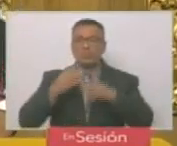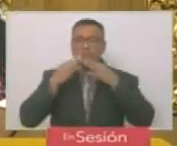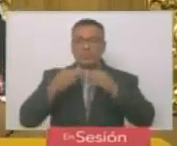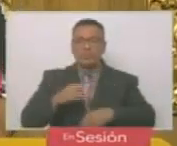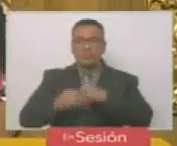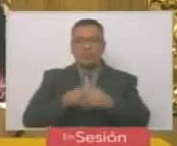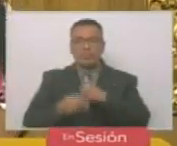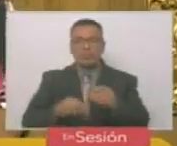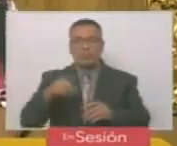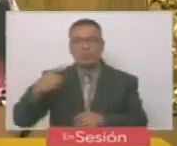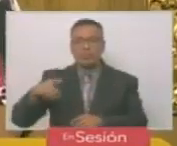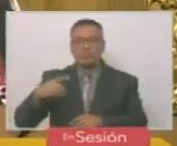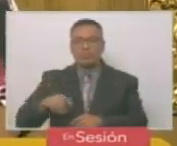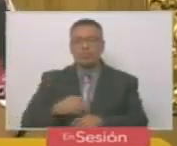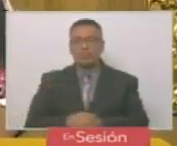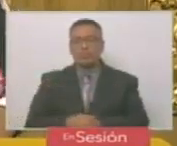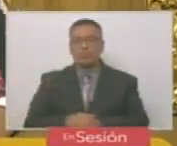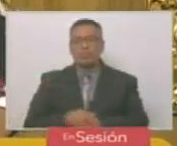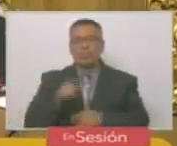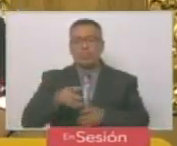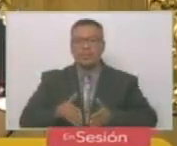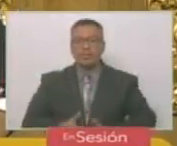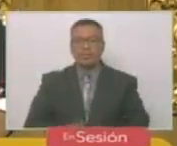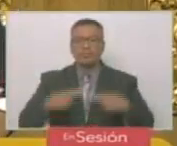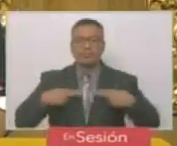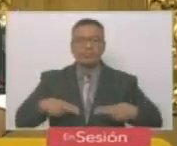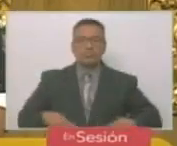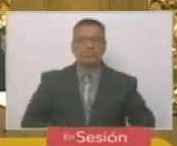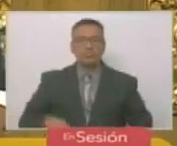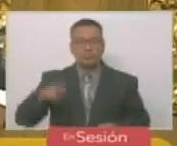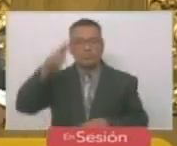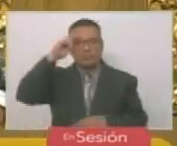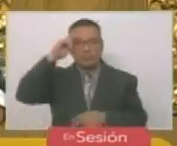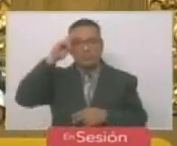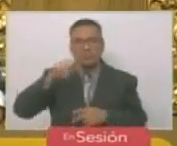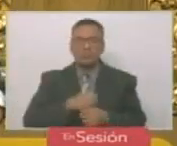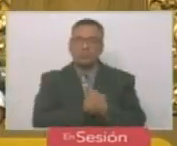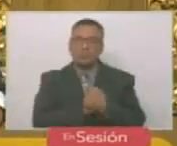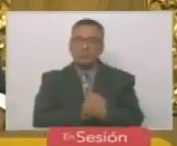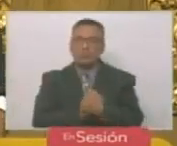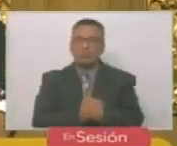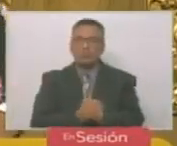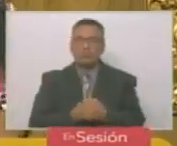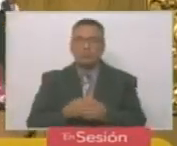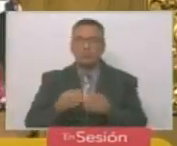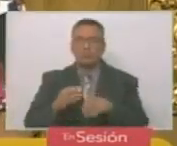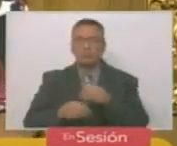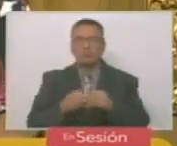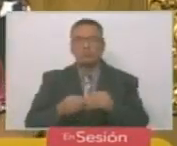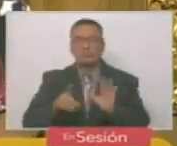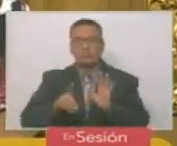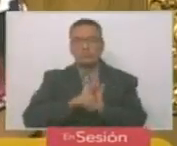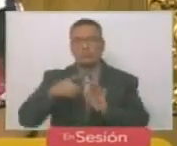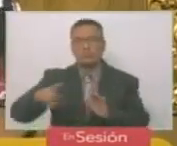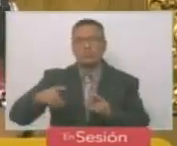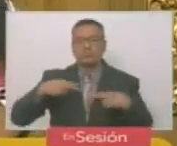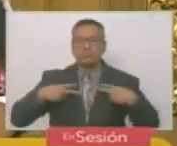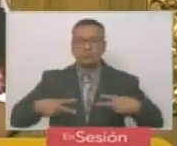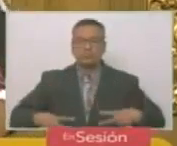efectiva de un derecho a un parto humanizado, respetado, amoroso, garante del derecho de la